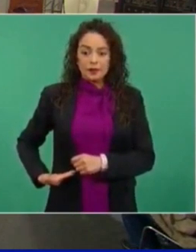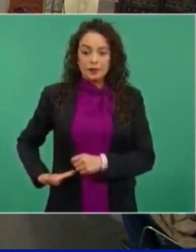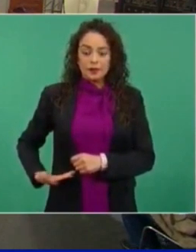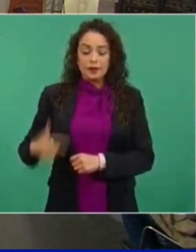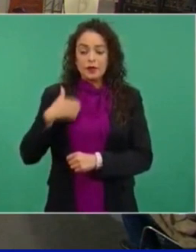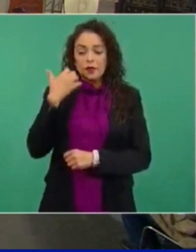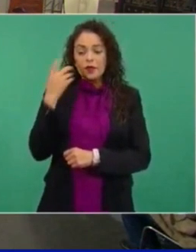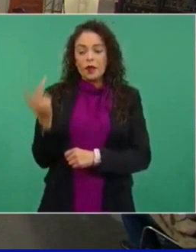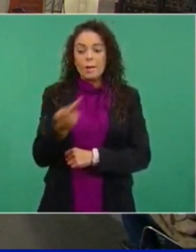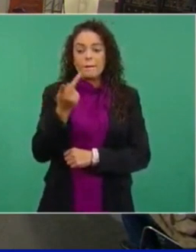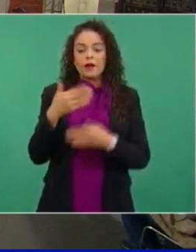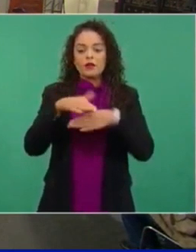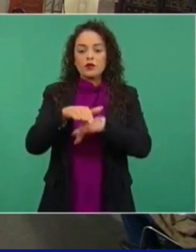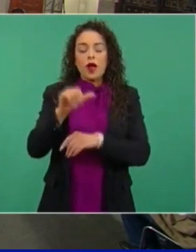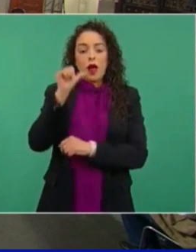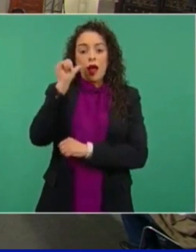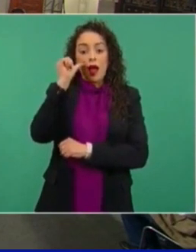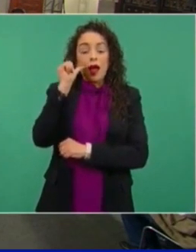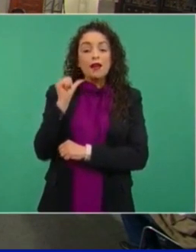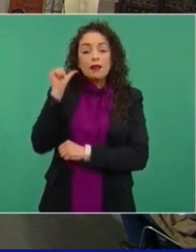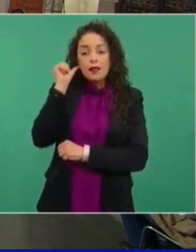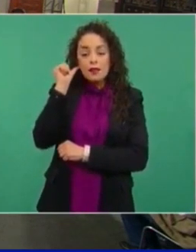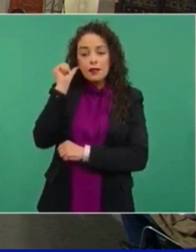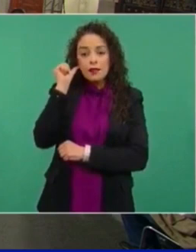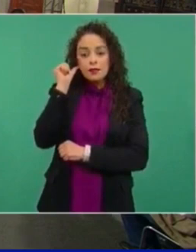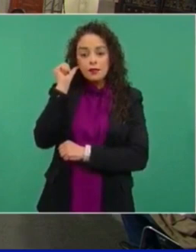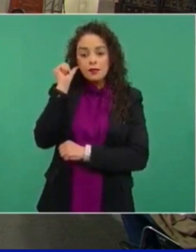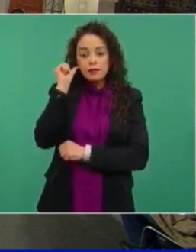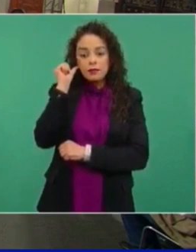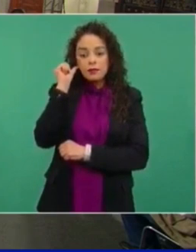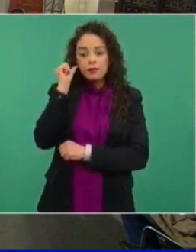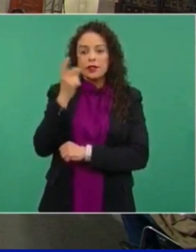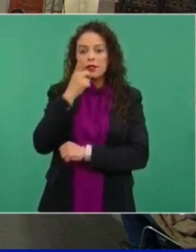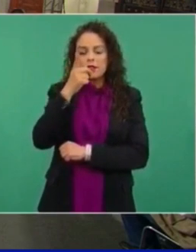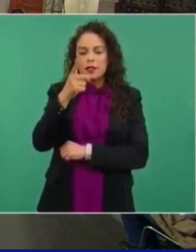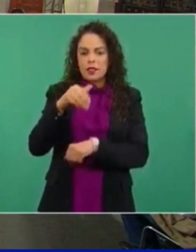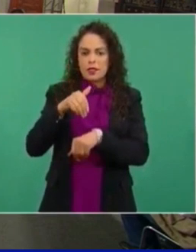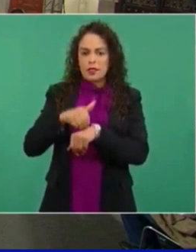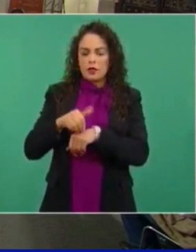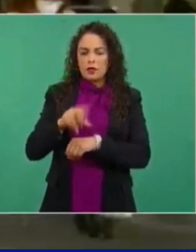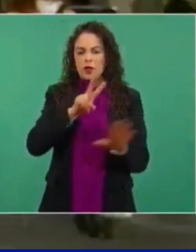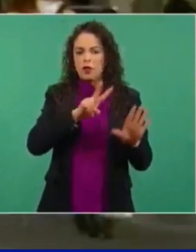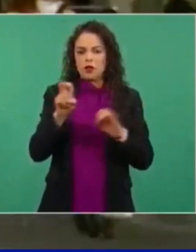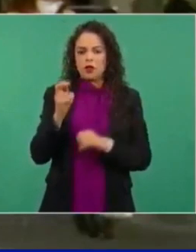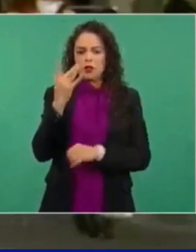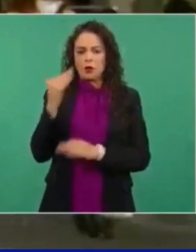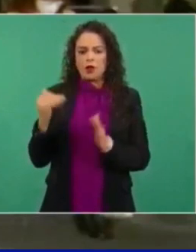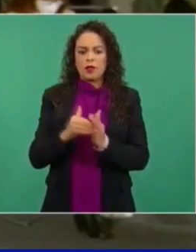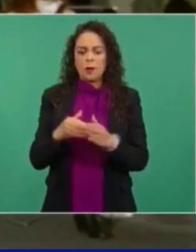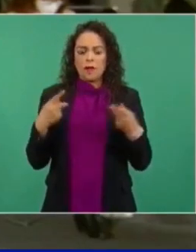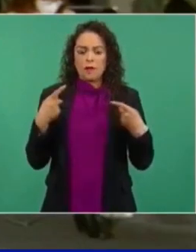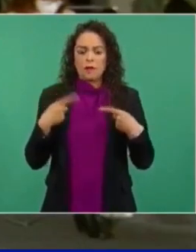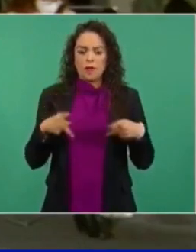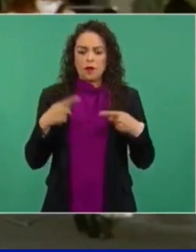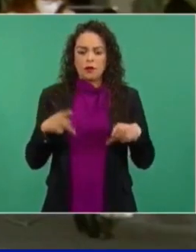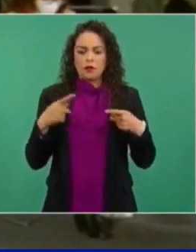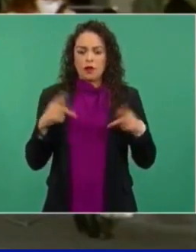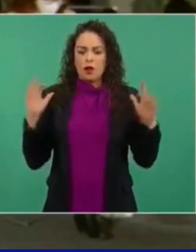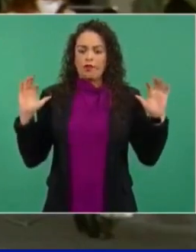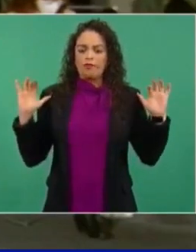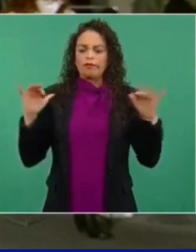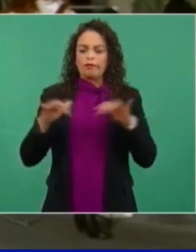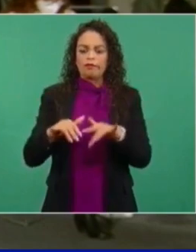Preguntarle sobre el evento ayer, si la cifra que se maneja es 250,000 personas en el